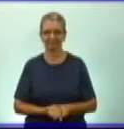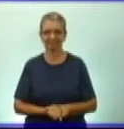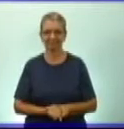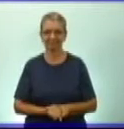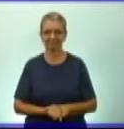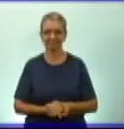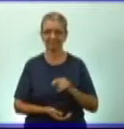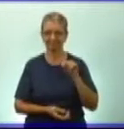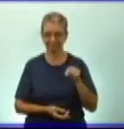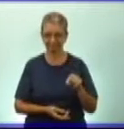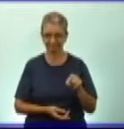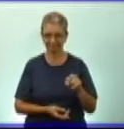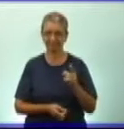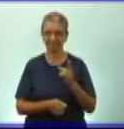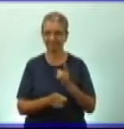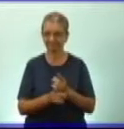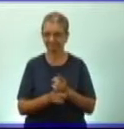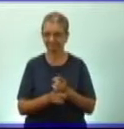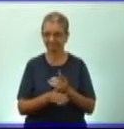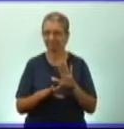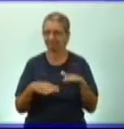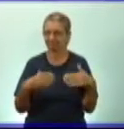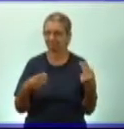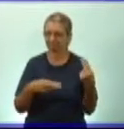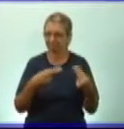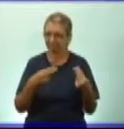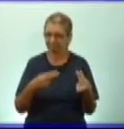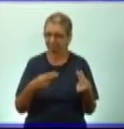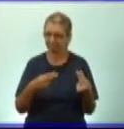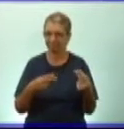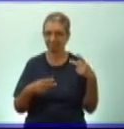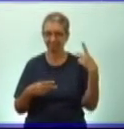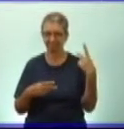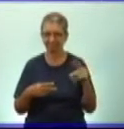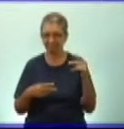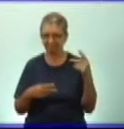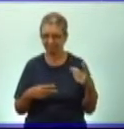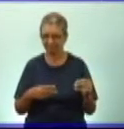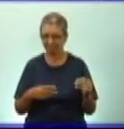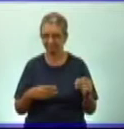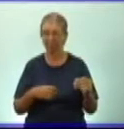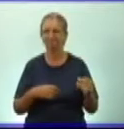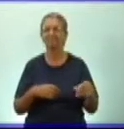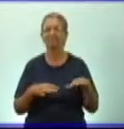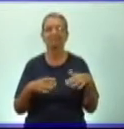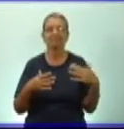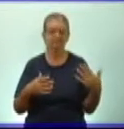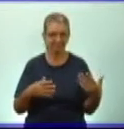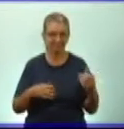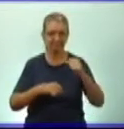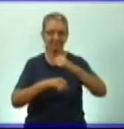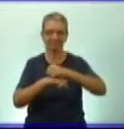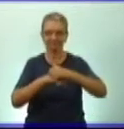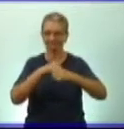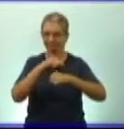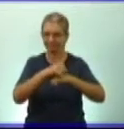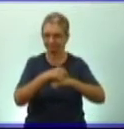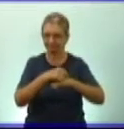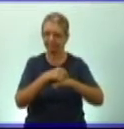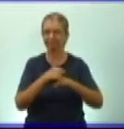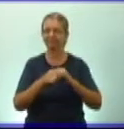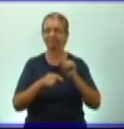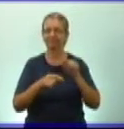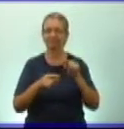En este encuentro tendremos la oportunidad de retomar los aspectos estudiados en cuanto a la estructura, es decir, qué tipo